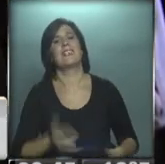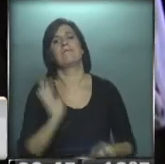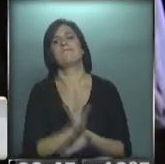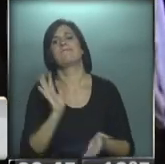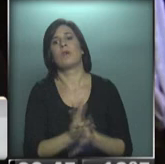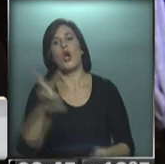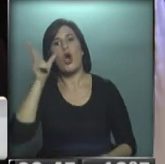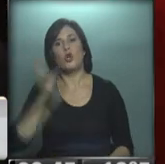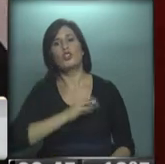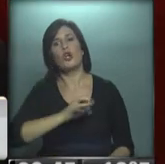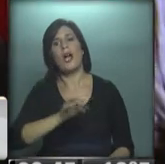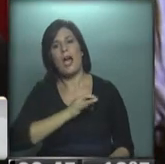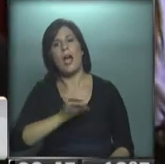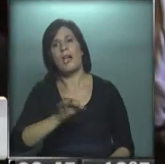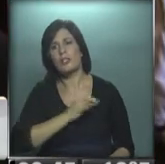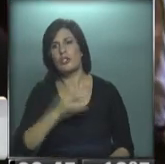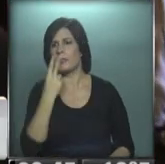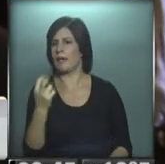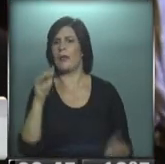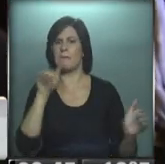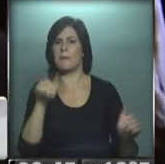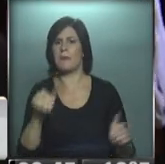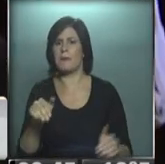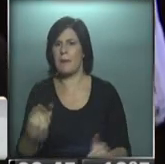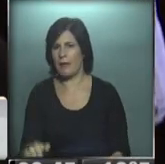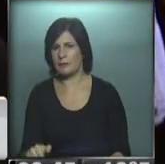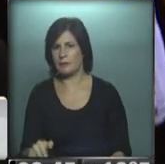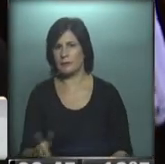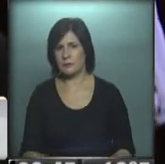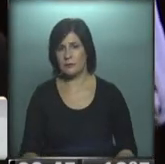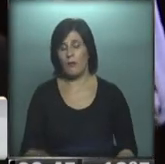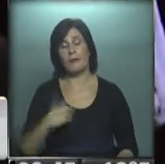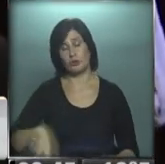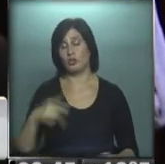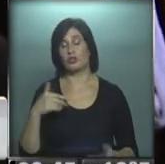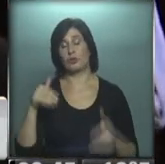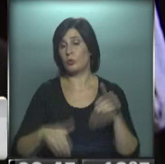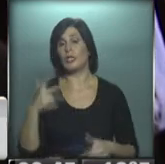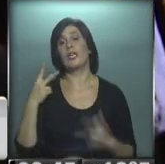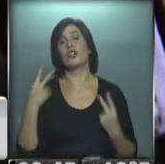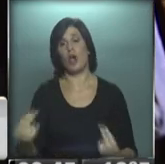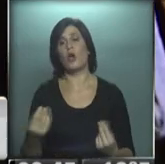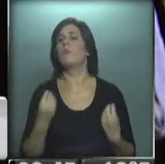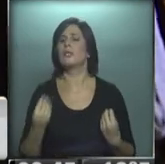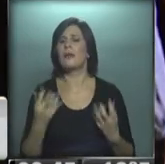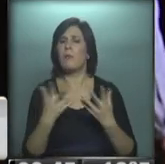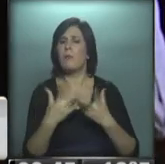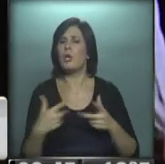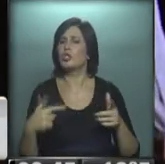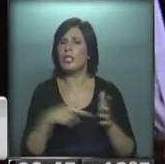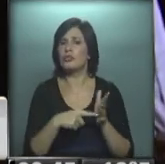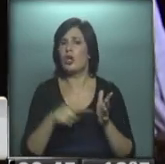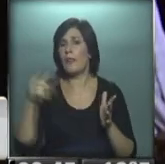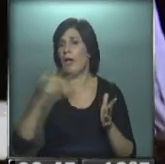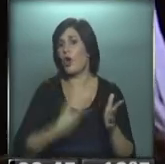8 años de derrumbe energético. Votamos además que no porque el proyecto oficial era un